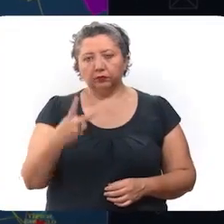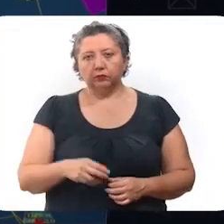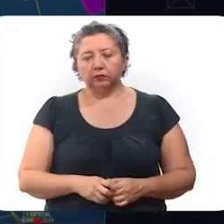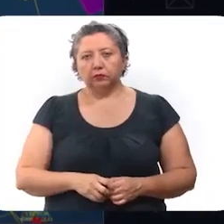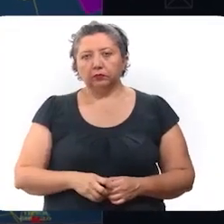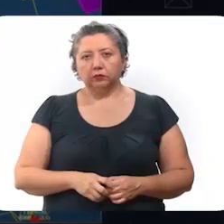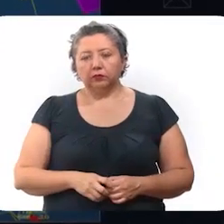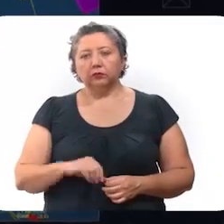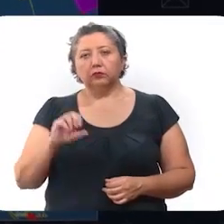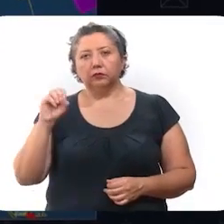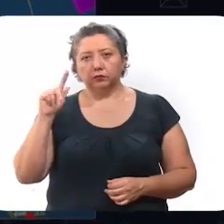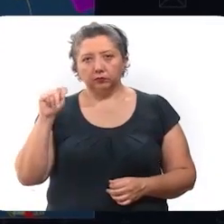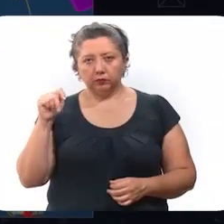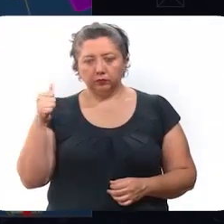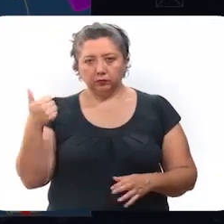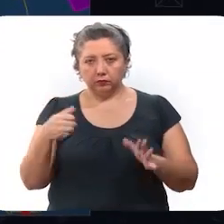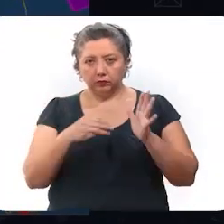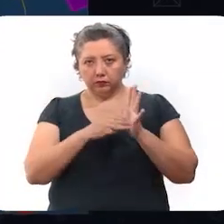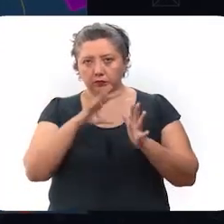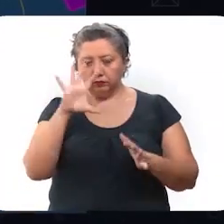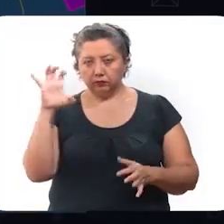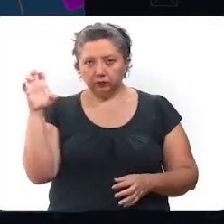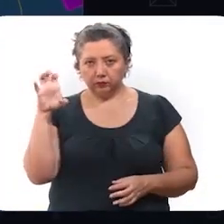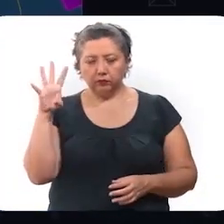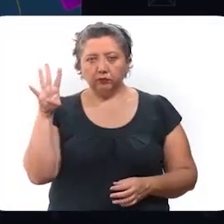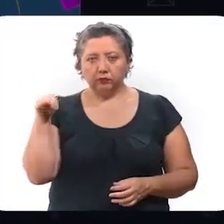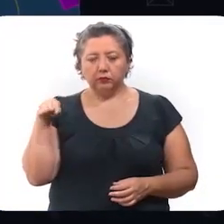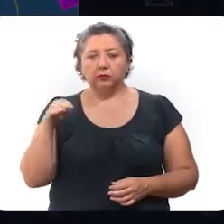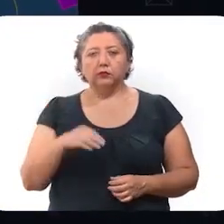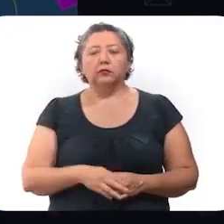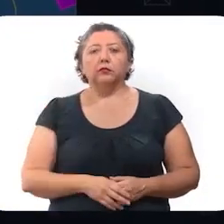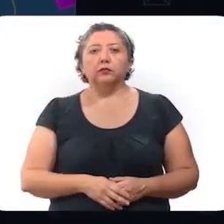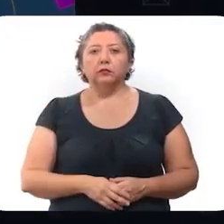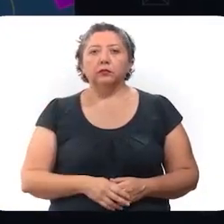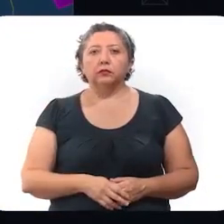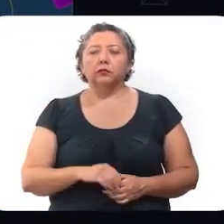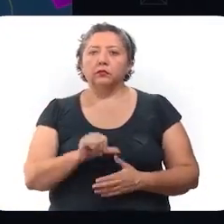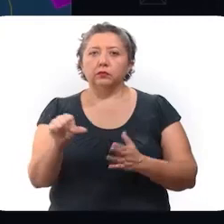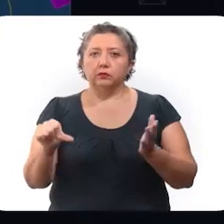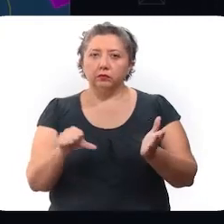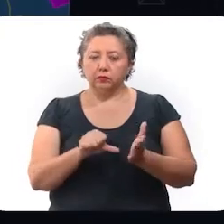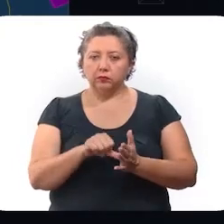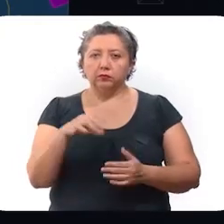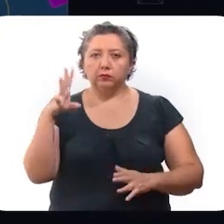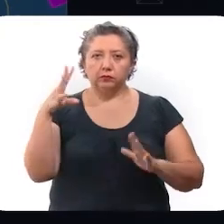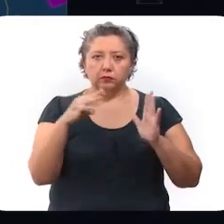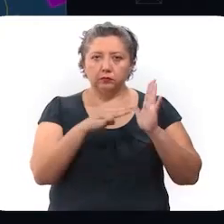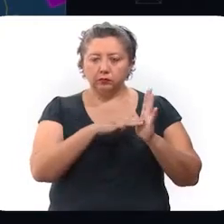12.132, en la zona oriente, 11.590, en la zona centro,